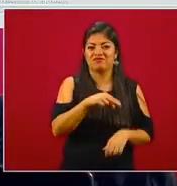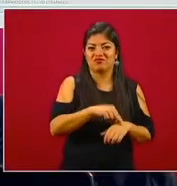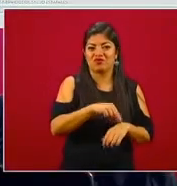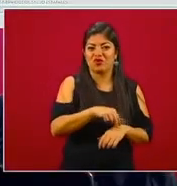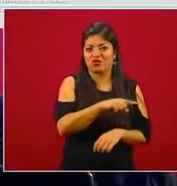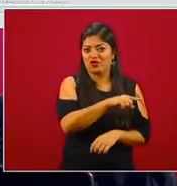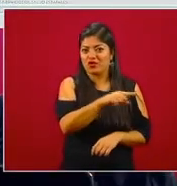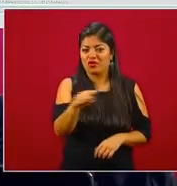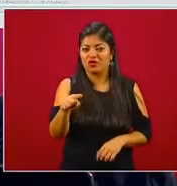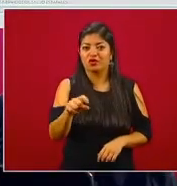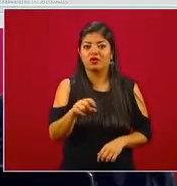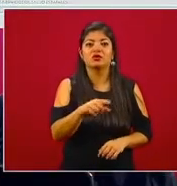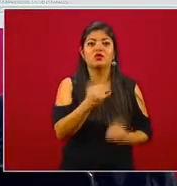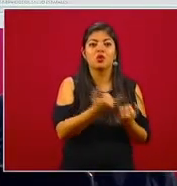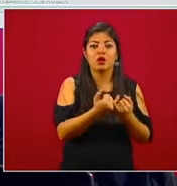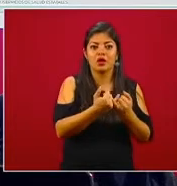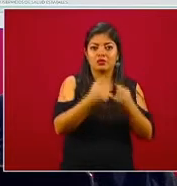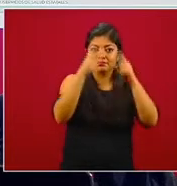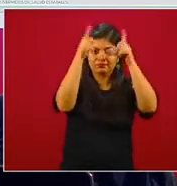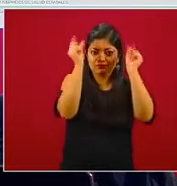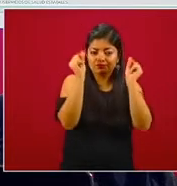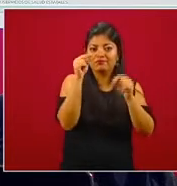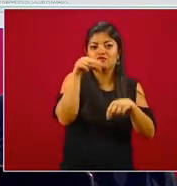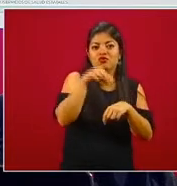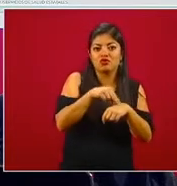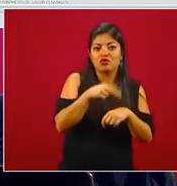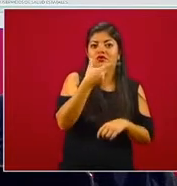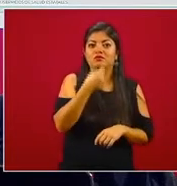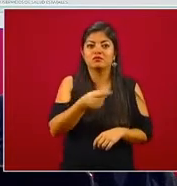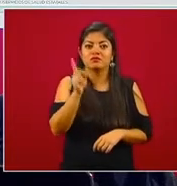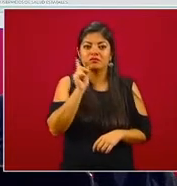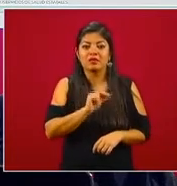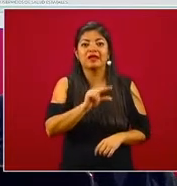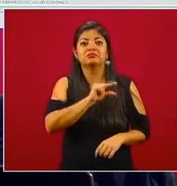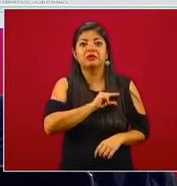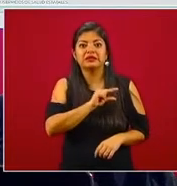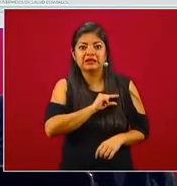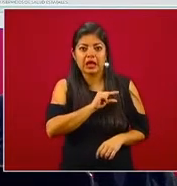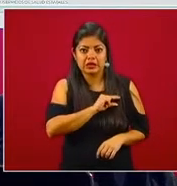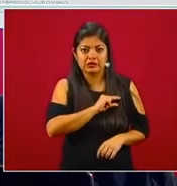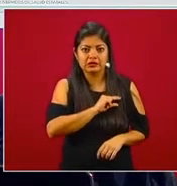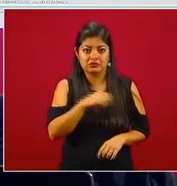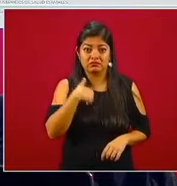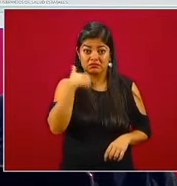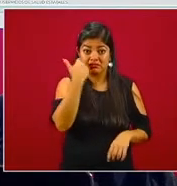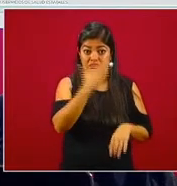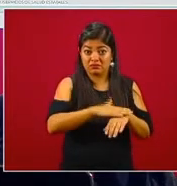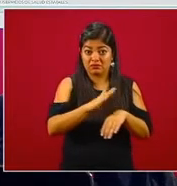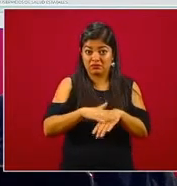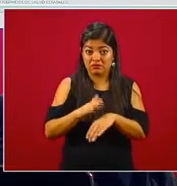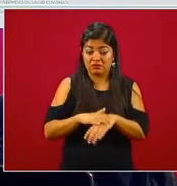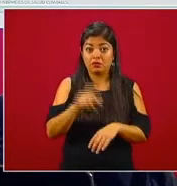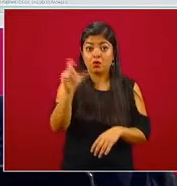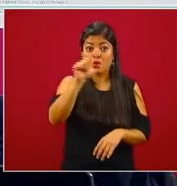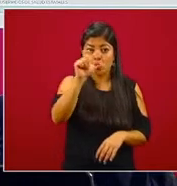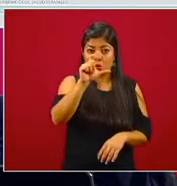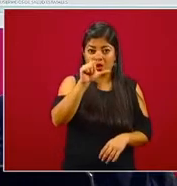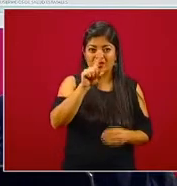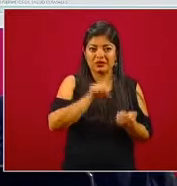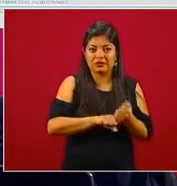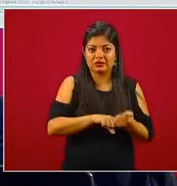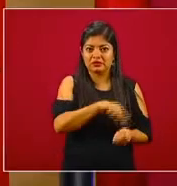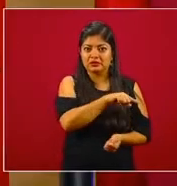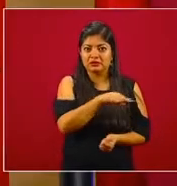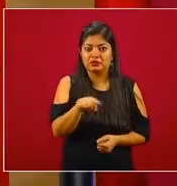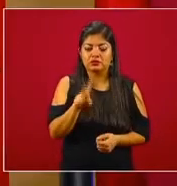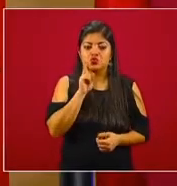de personal de salud, and médicas that y makes médicos reference y to especialistas y our generales y healthcare enfermeras, providers, cuando ellas y ellos viven la realidad, la